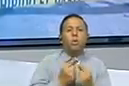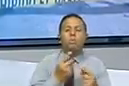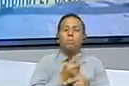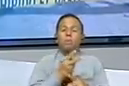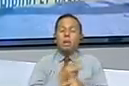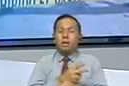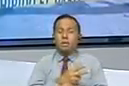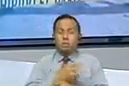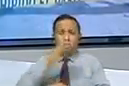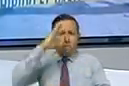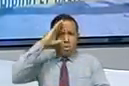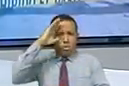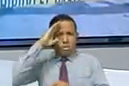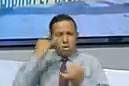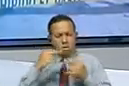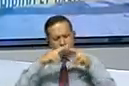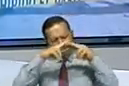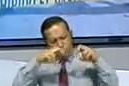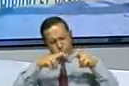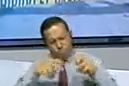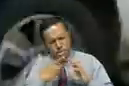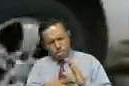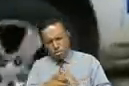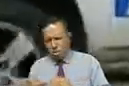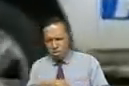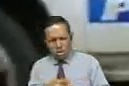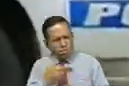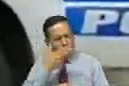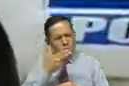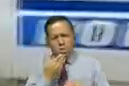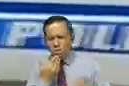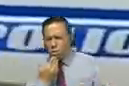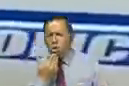investiga el móvil de esta muerte violenta.